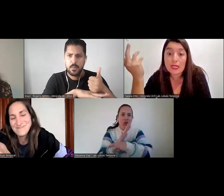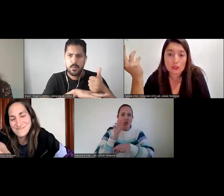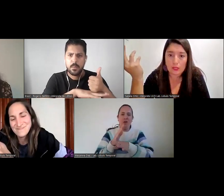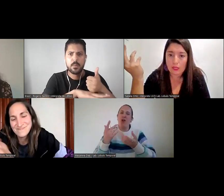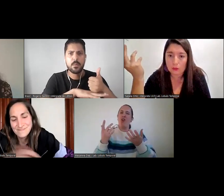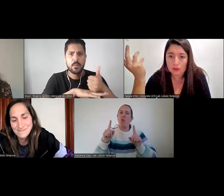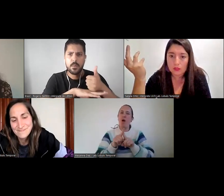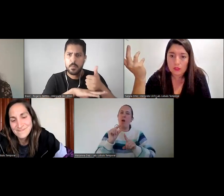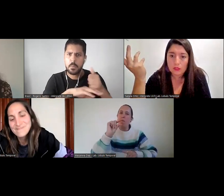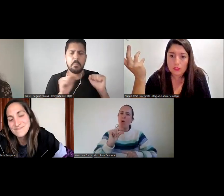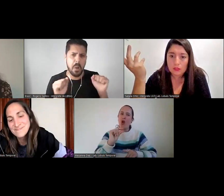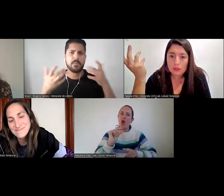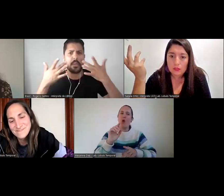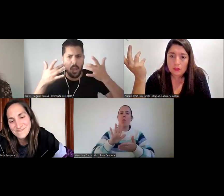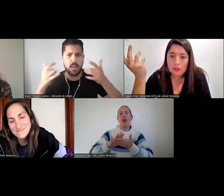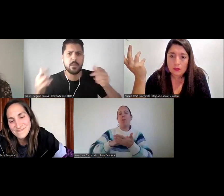estudiar teatro, por ejemplo?